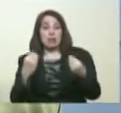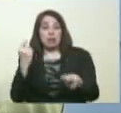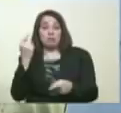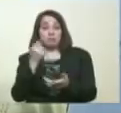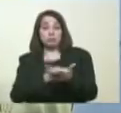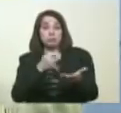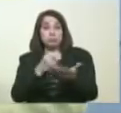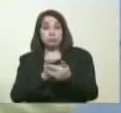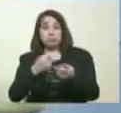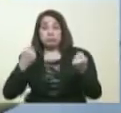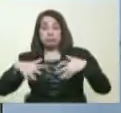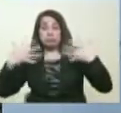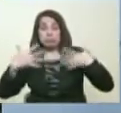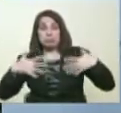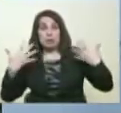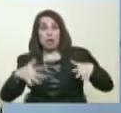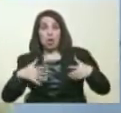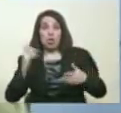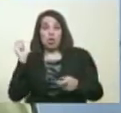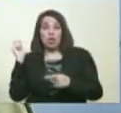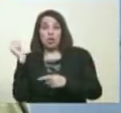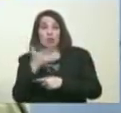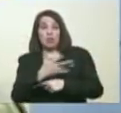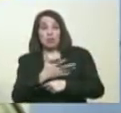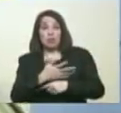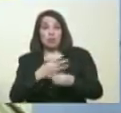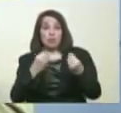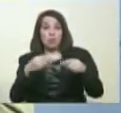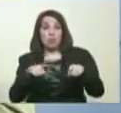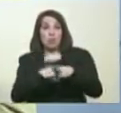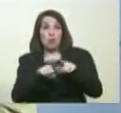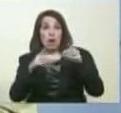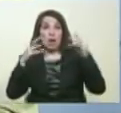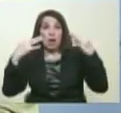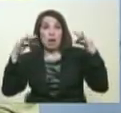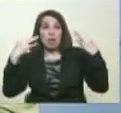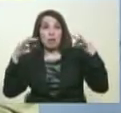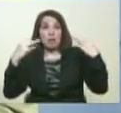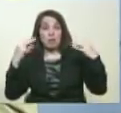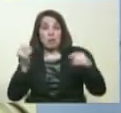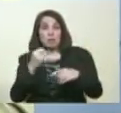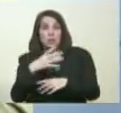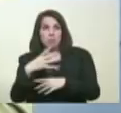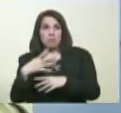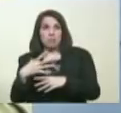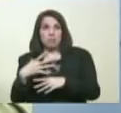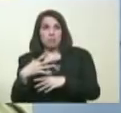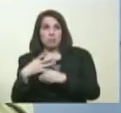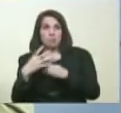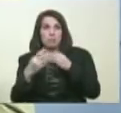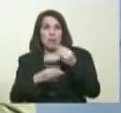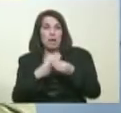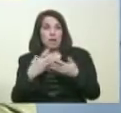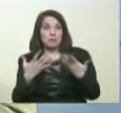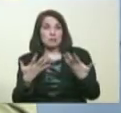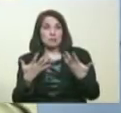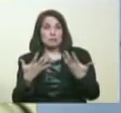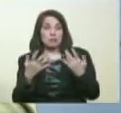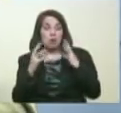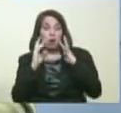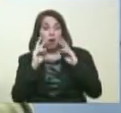dólar, así como le metimos un batazo con manos de papel, ¿verdad? Manos de papel ha sido una revolución,